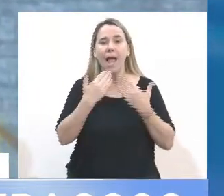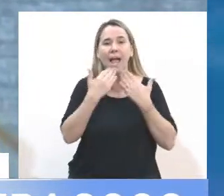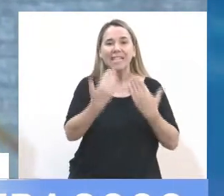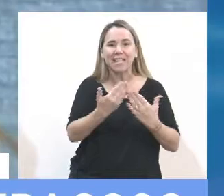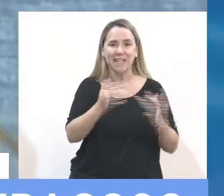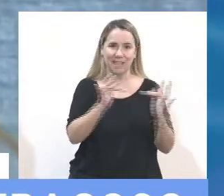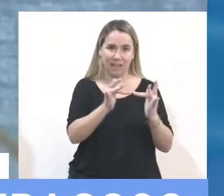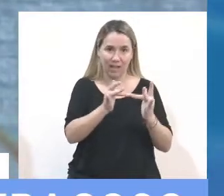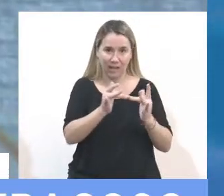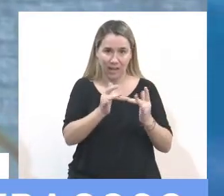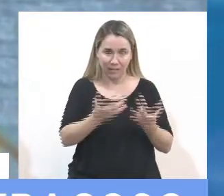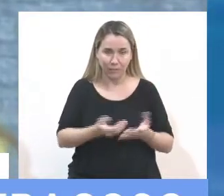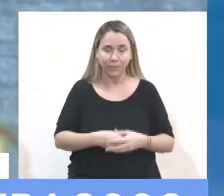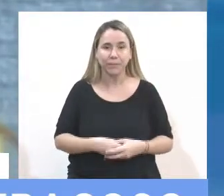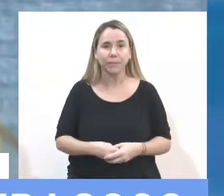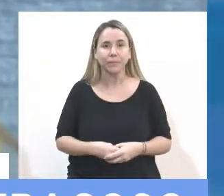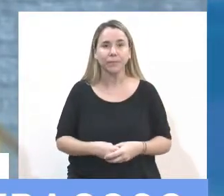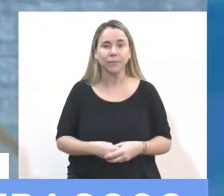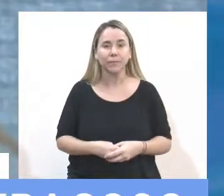esta vía, a aprender idiomas,